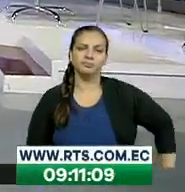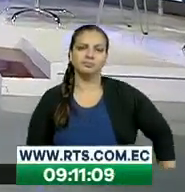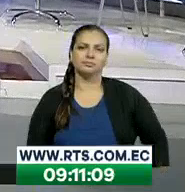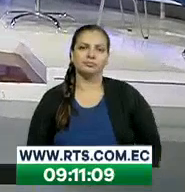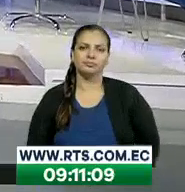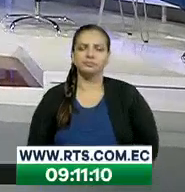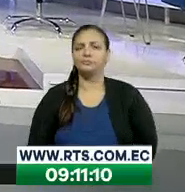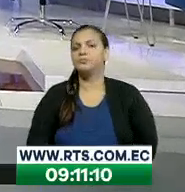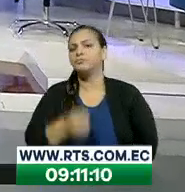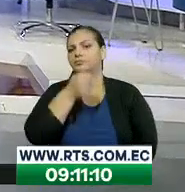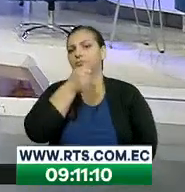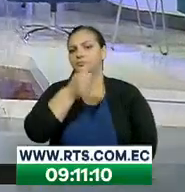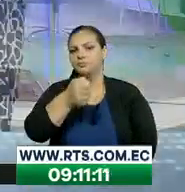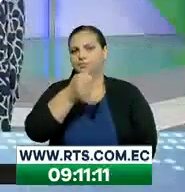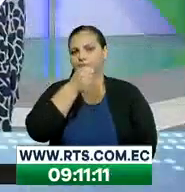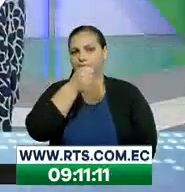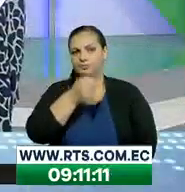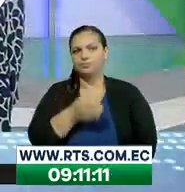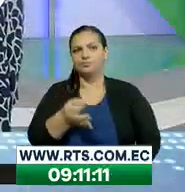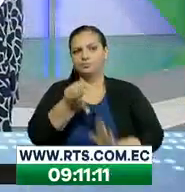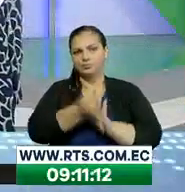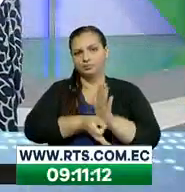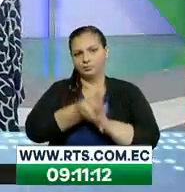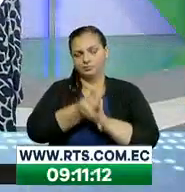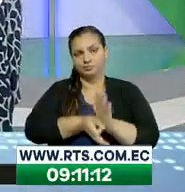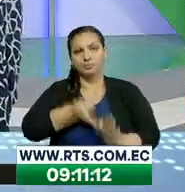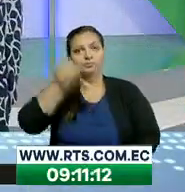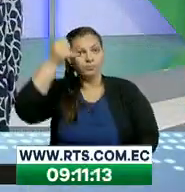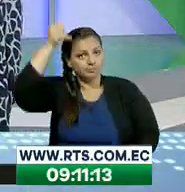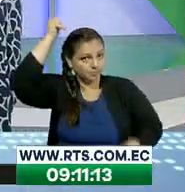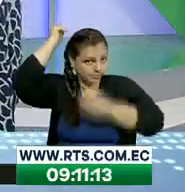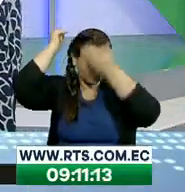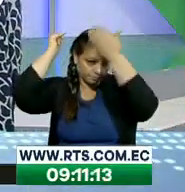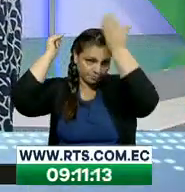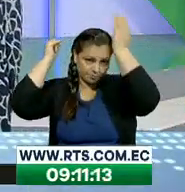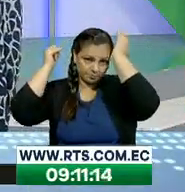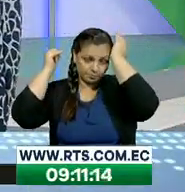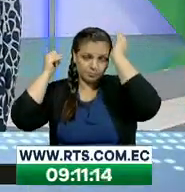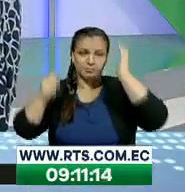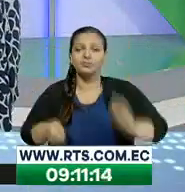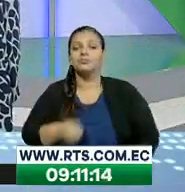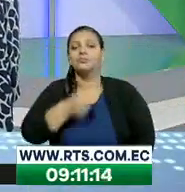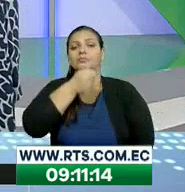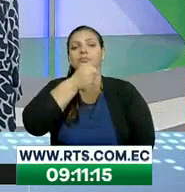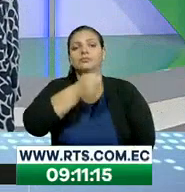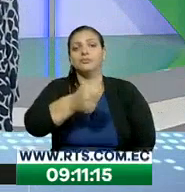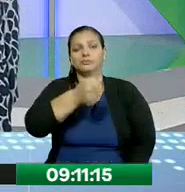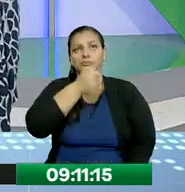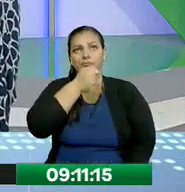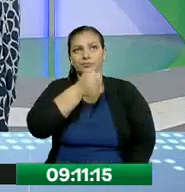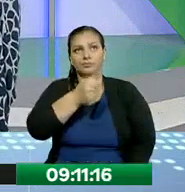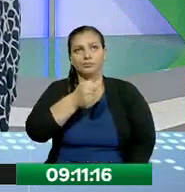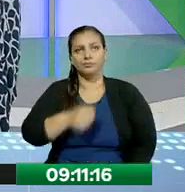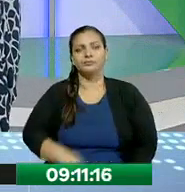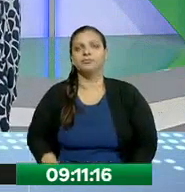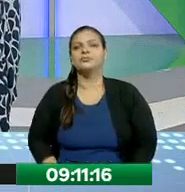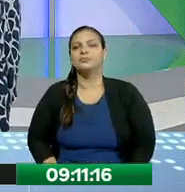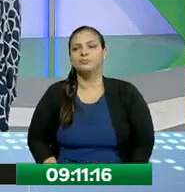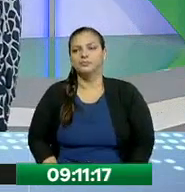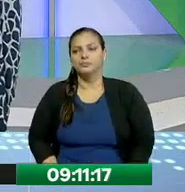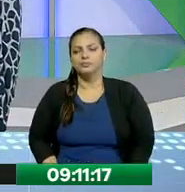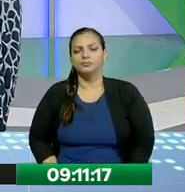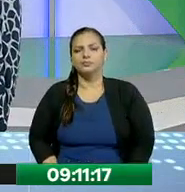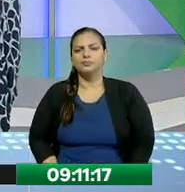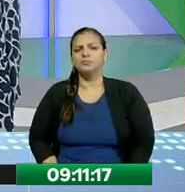Desde exteriores, esta vez nos vamos al Cantón Durán. Allá se encuentra justamente nuestro compañero José Morales en el sector El Dorado para que